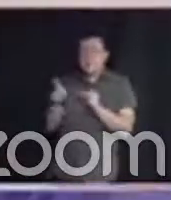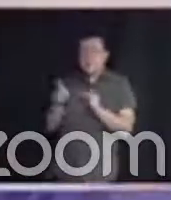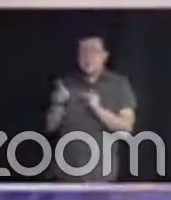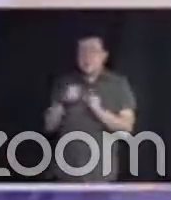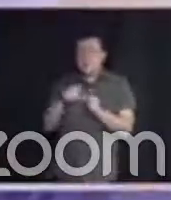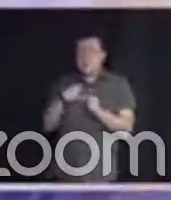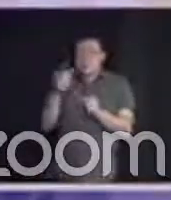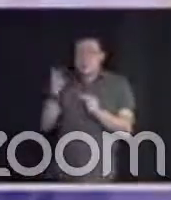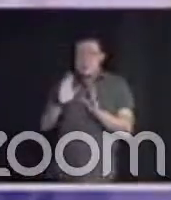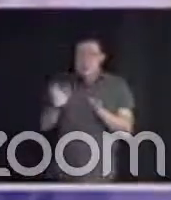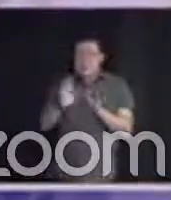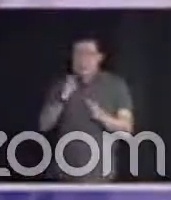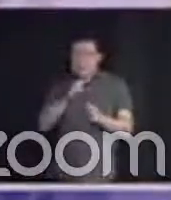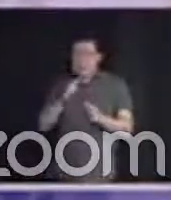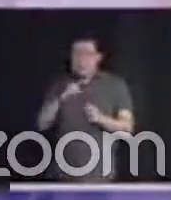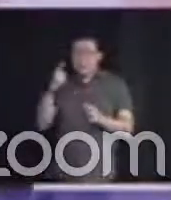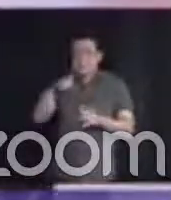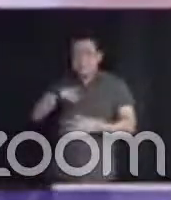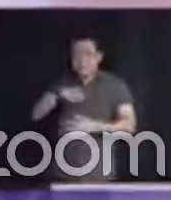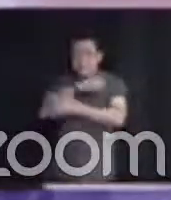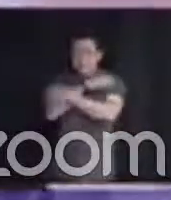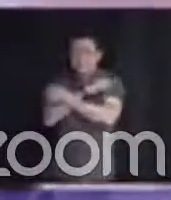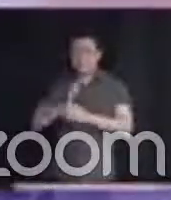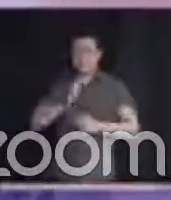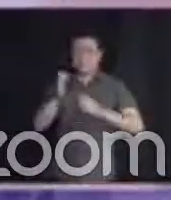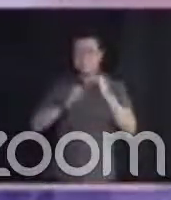para abrazarla de la emoción.